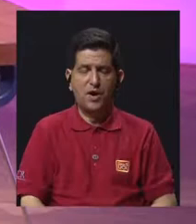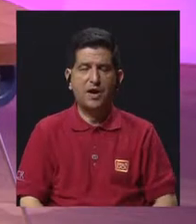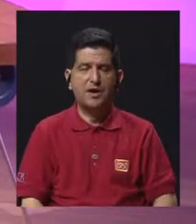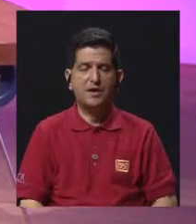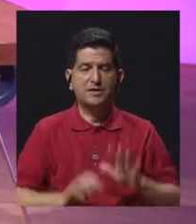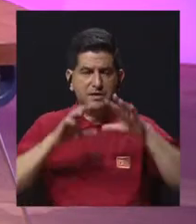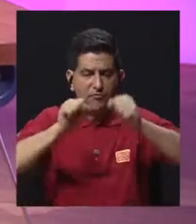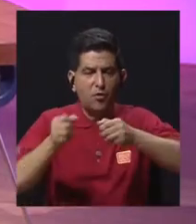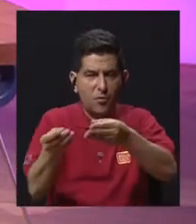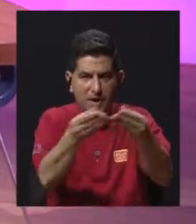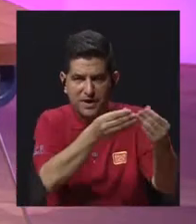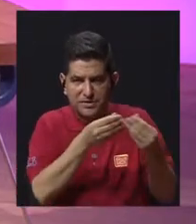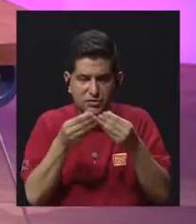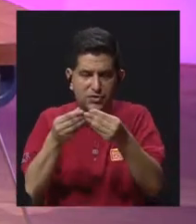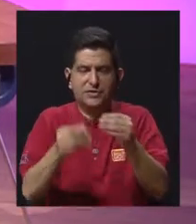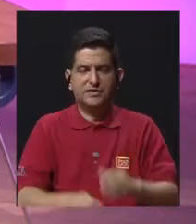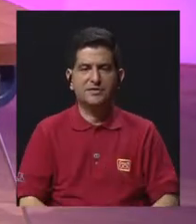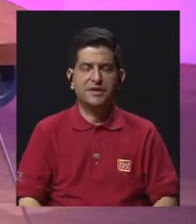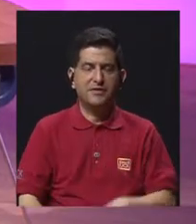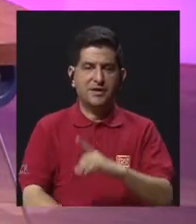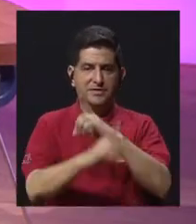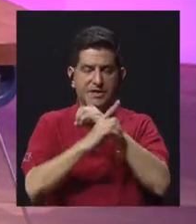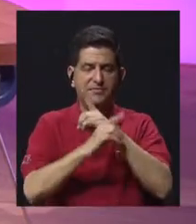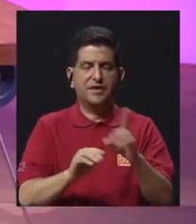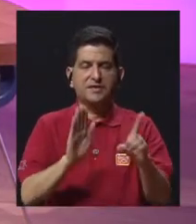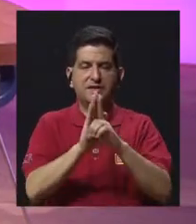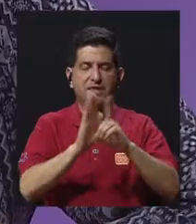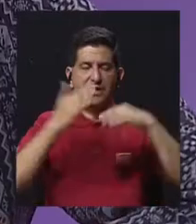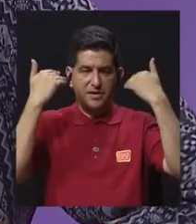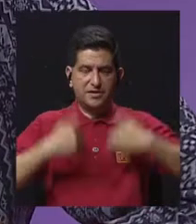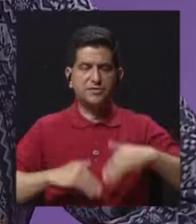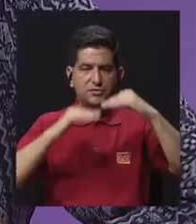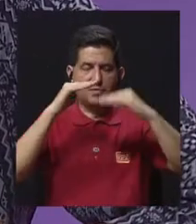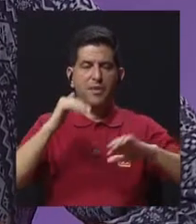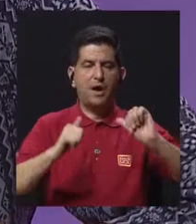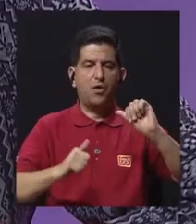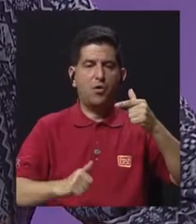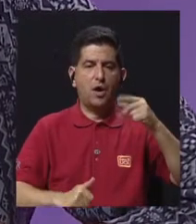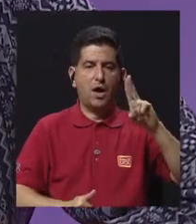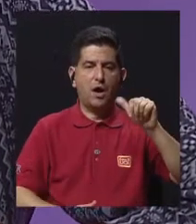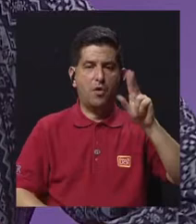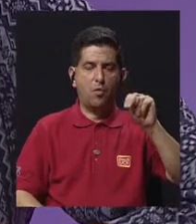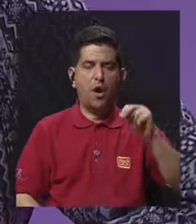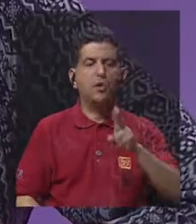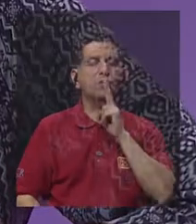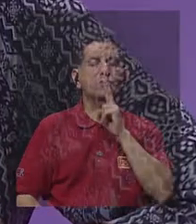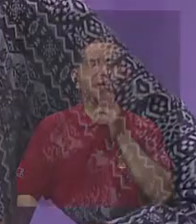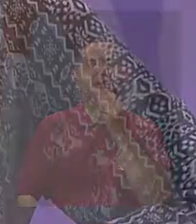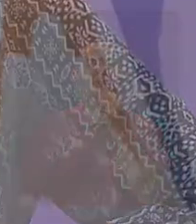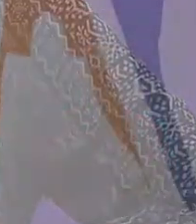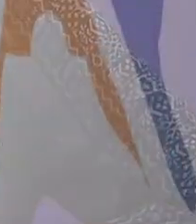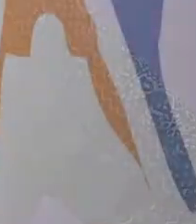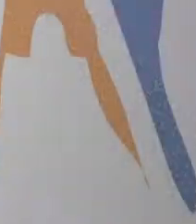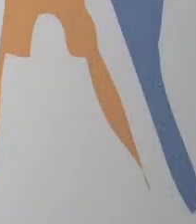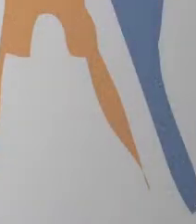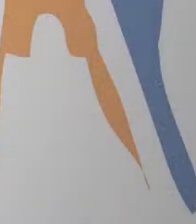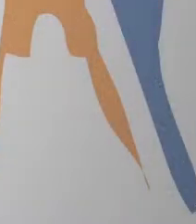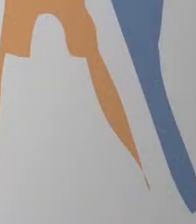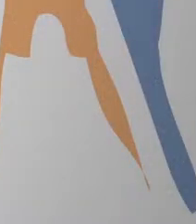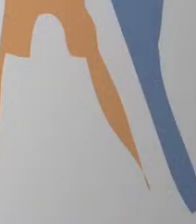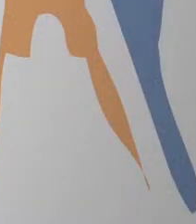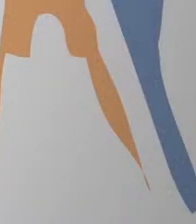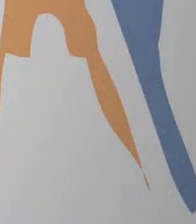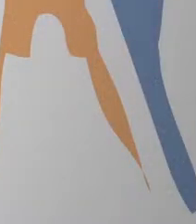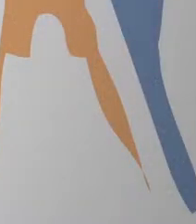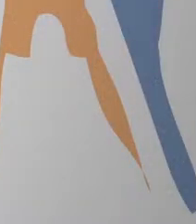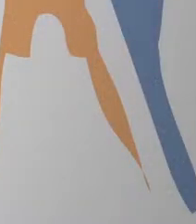sobre la lucha de las mujeres en la recuperación de tierras y defendiendo los derechos humanos en Bajo Aguán, Honduras.